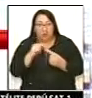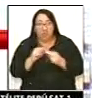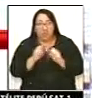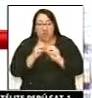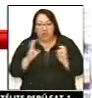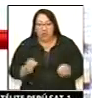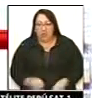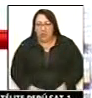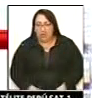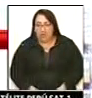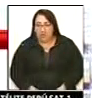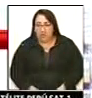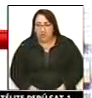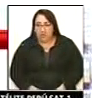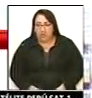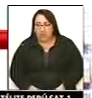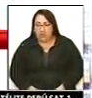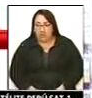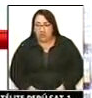y que eso esté